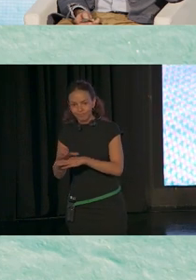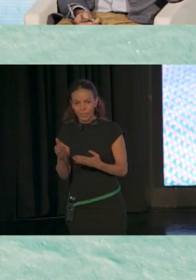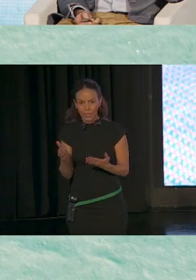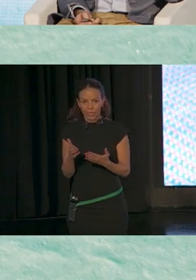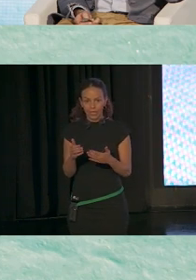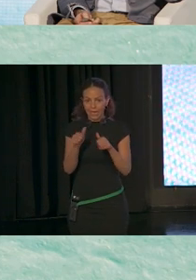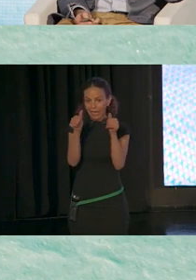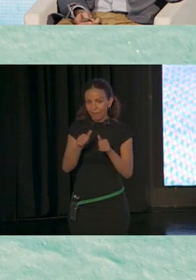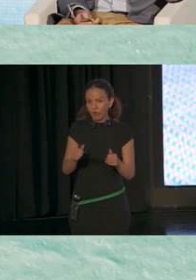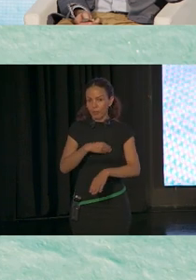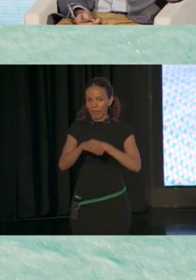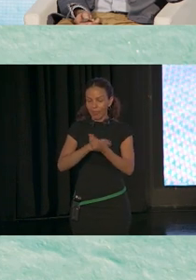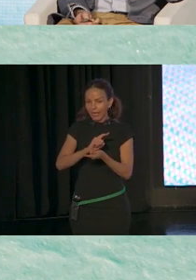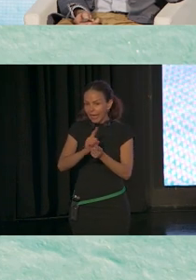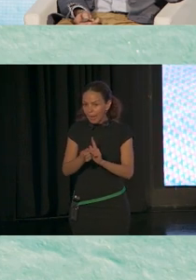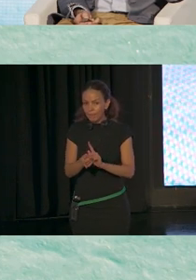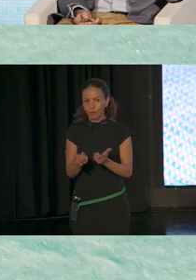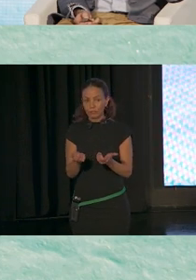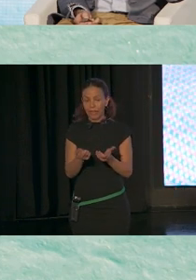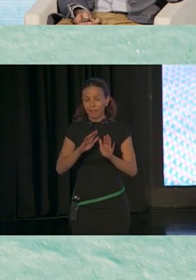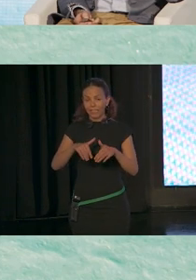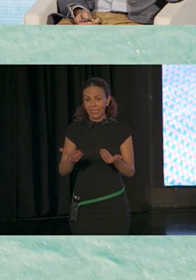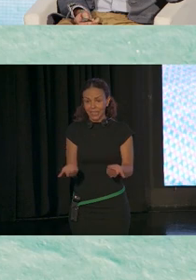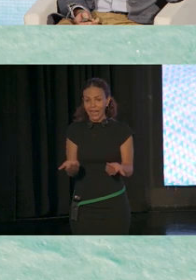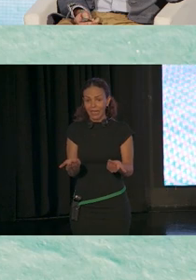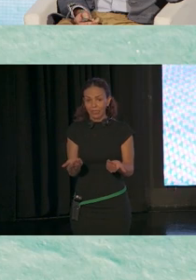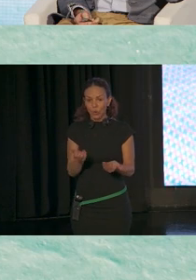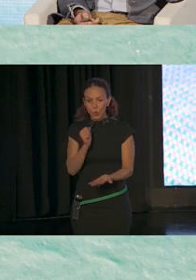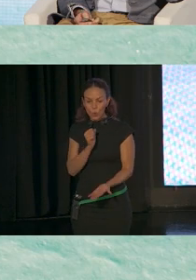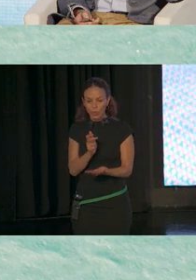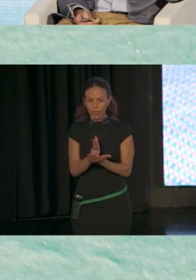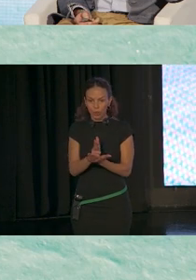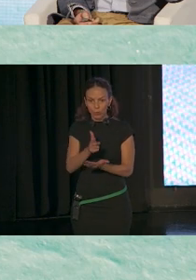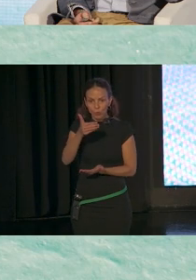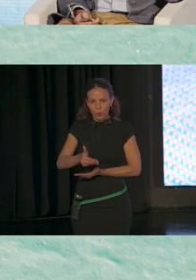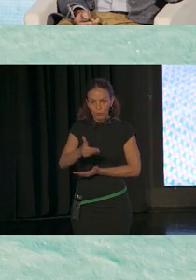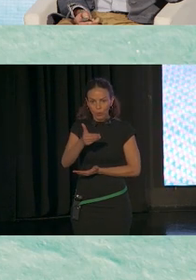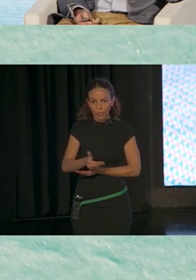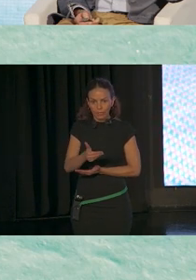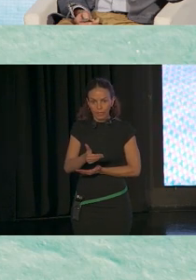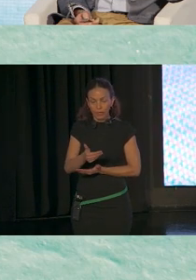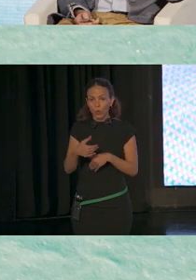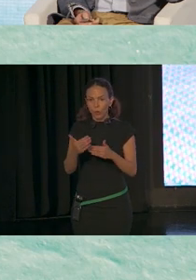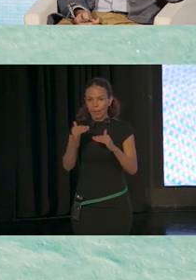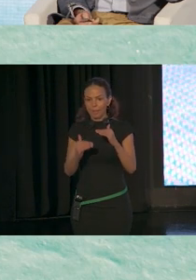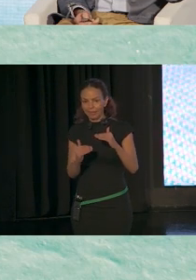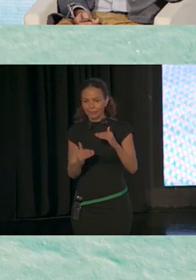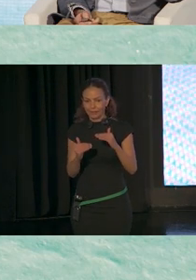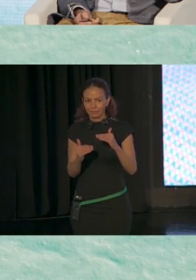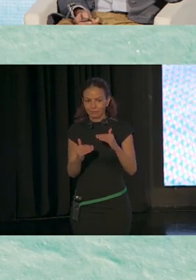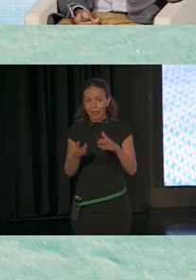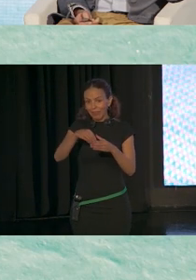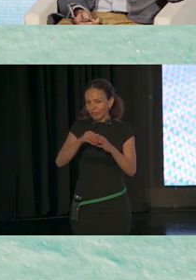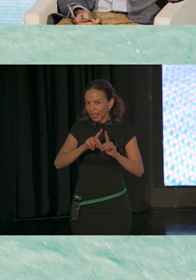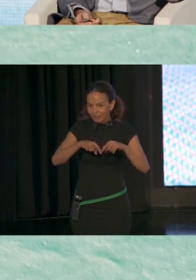en la manera de abordar los cambios y va a suponer abordar un reto muy importante que son el de las brechas. Brechas dentro de